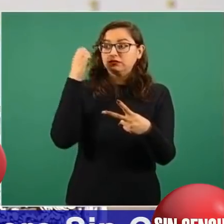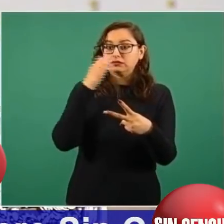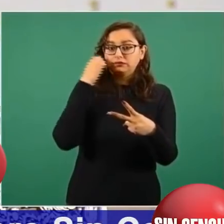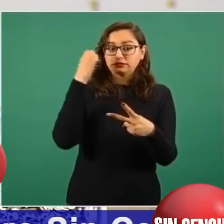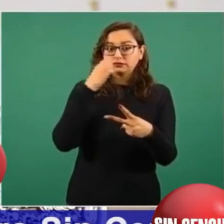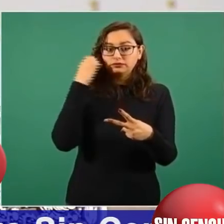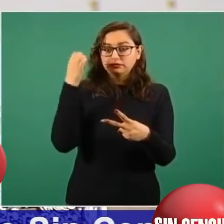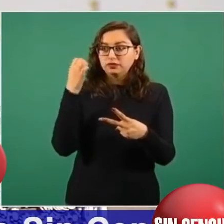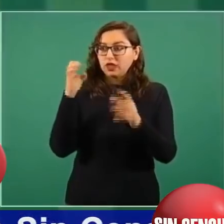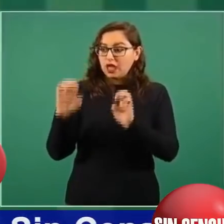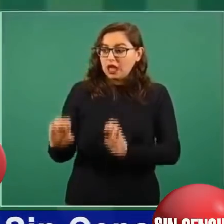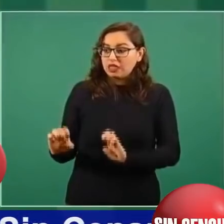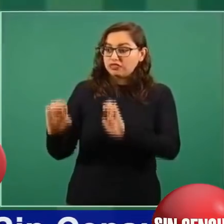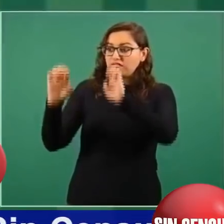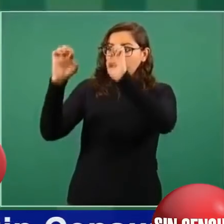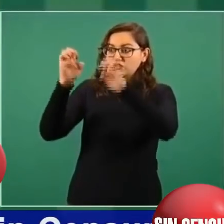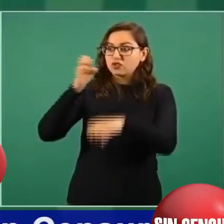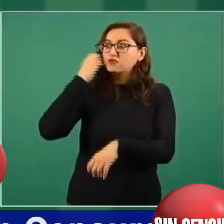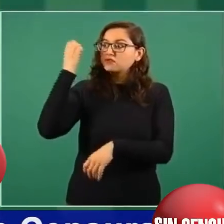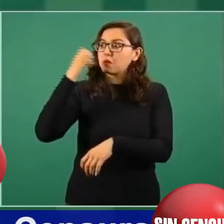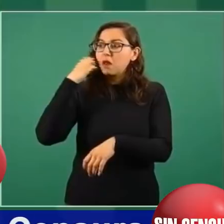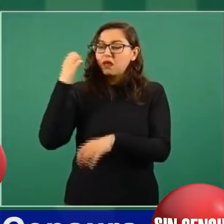se tenía en el abandono